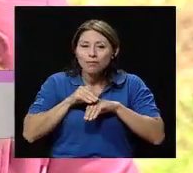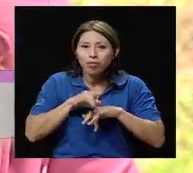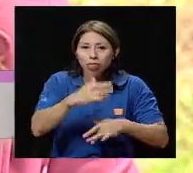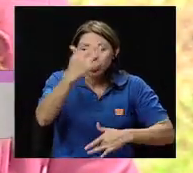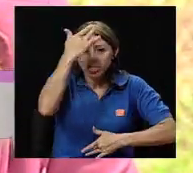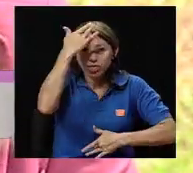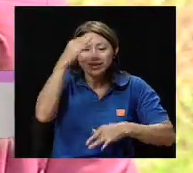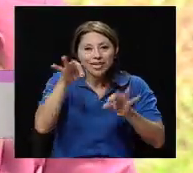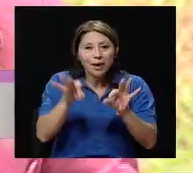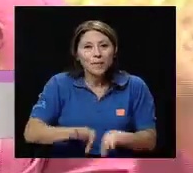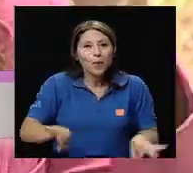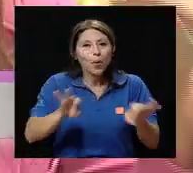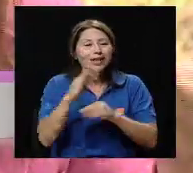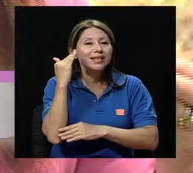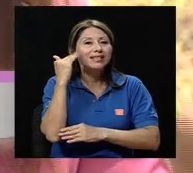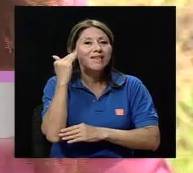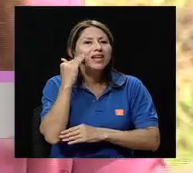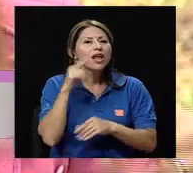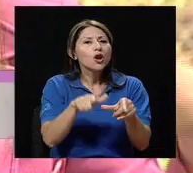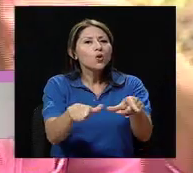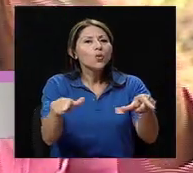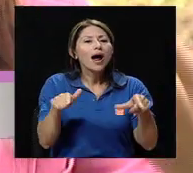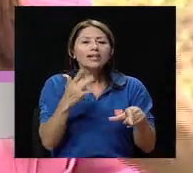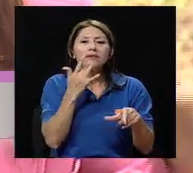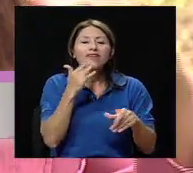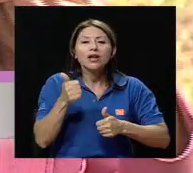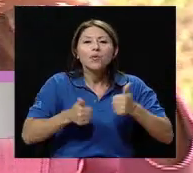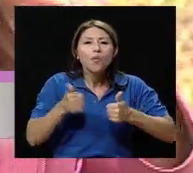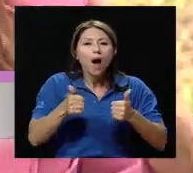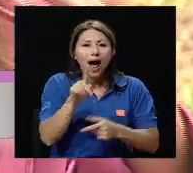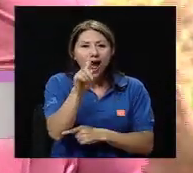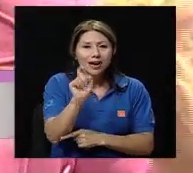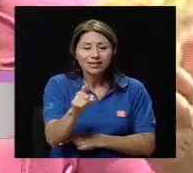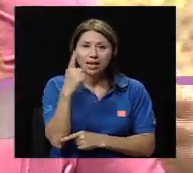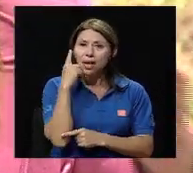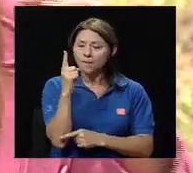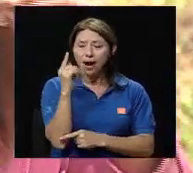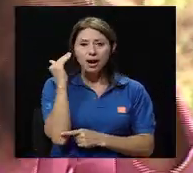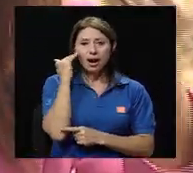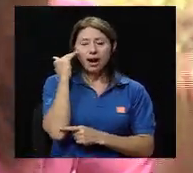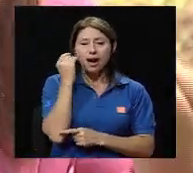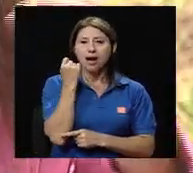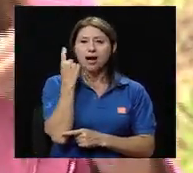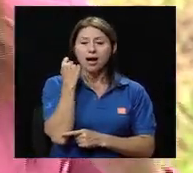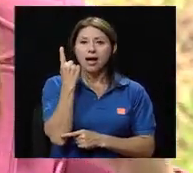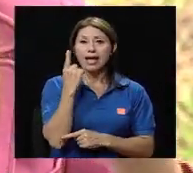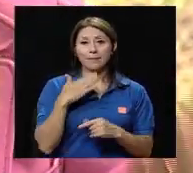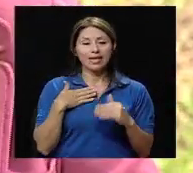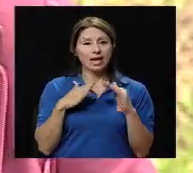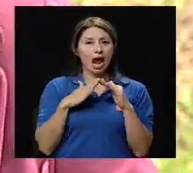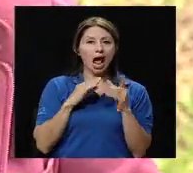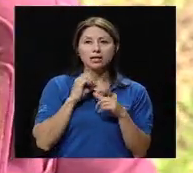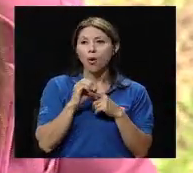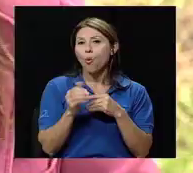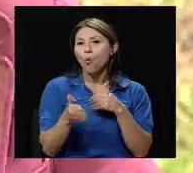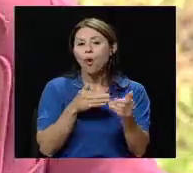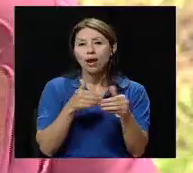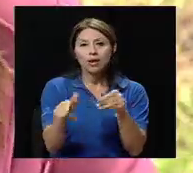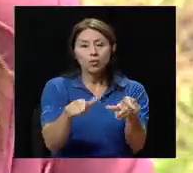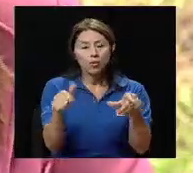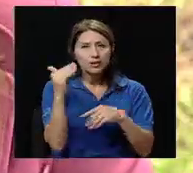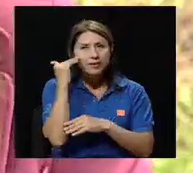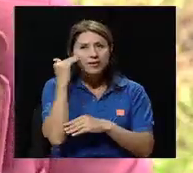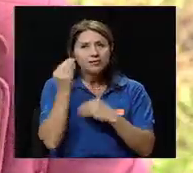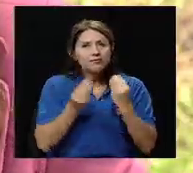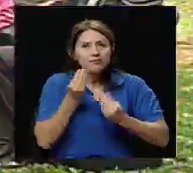tal vez como verificar qué lugares prefiere para poder identificarlo y tenerlo más claro desde mi hogar o donde quiera que nos estén